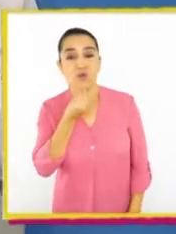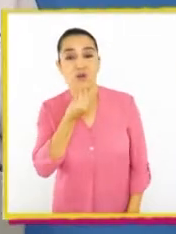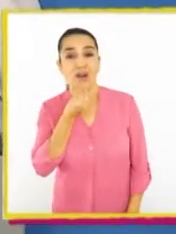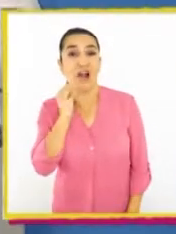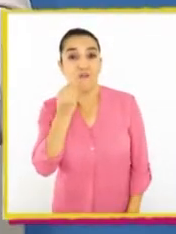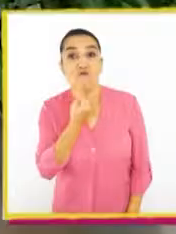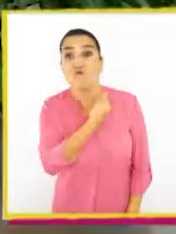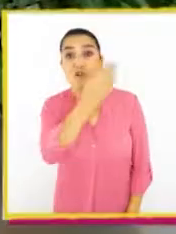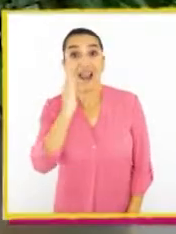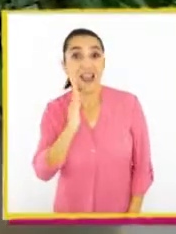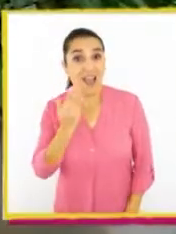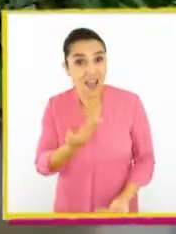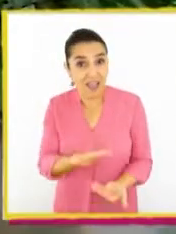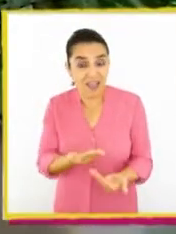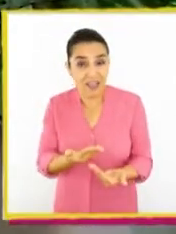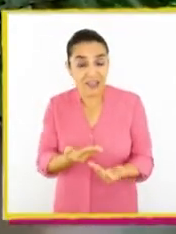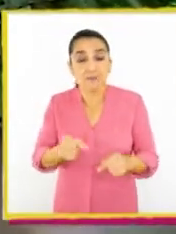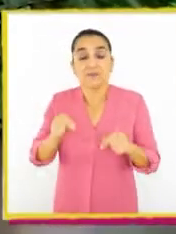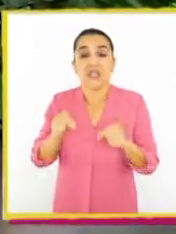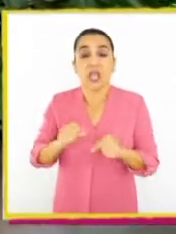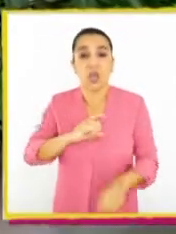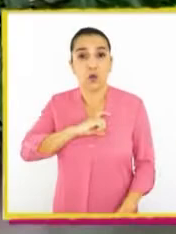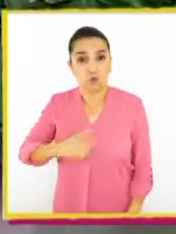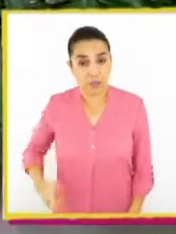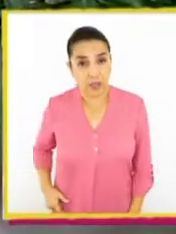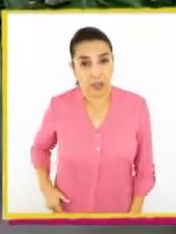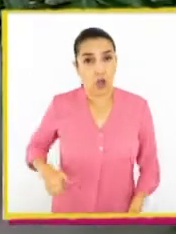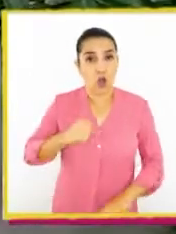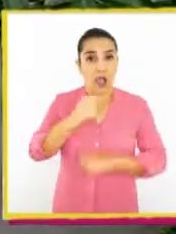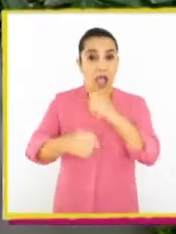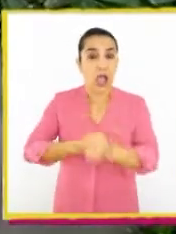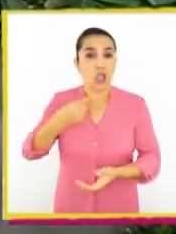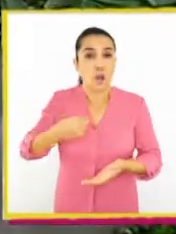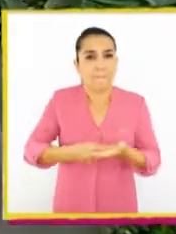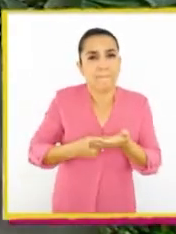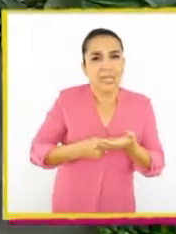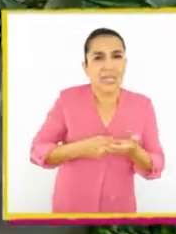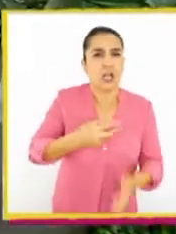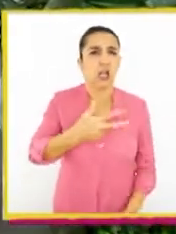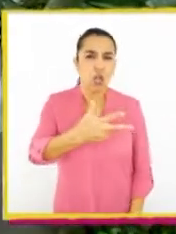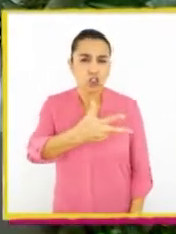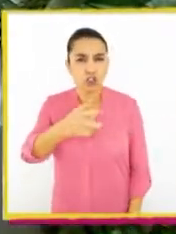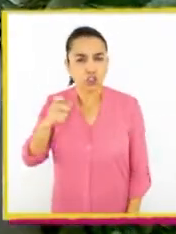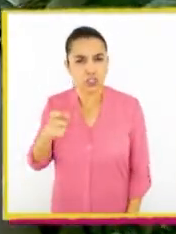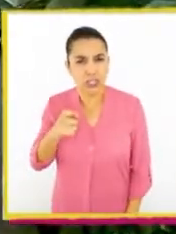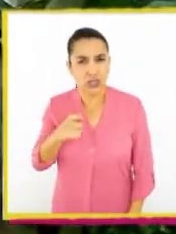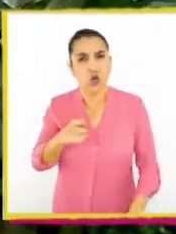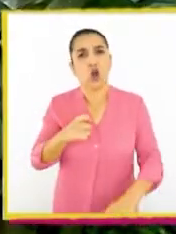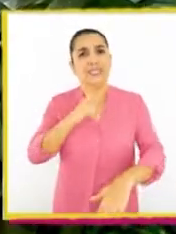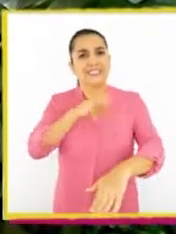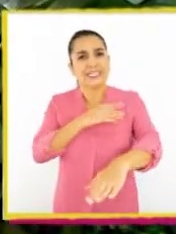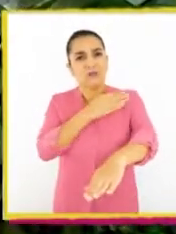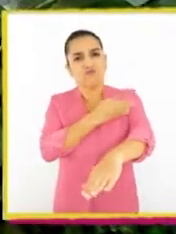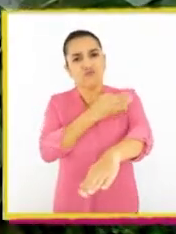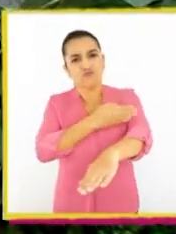Maca, ya que a mediados del siglo XIX el gobierno estaba avanzando hacia el sur. ¿Eso quiere decir que Chile era más corto?